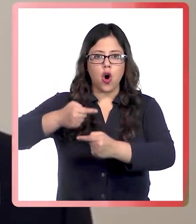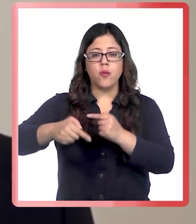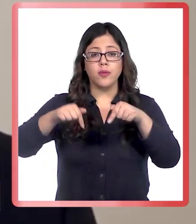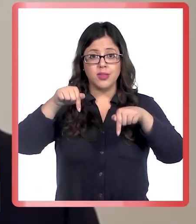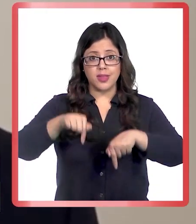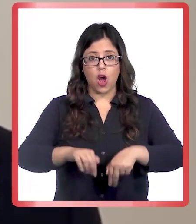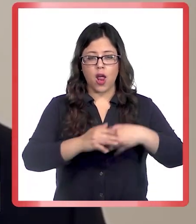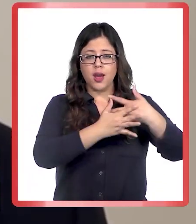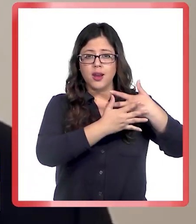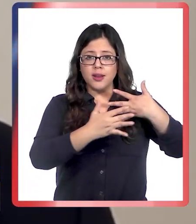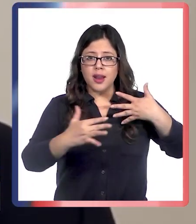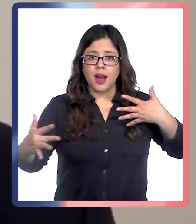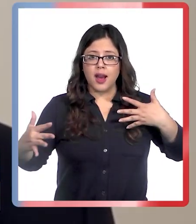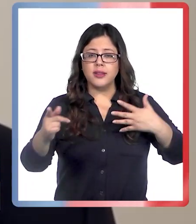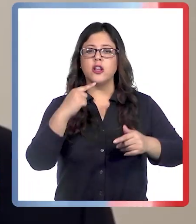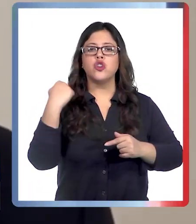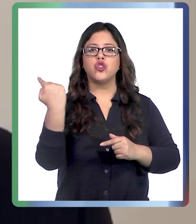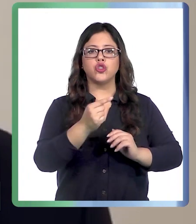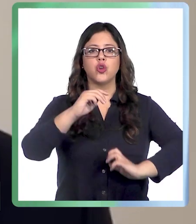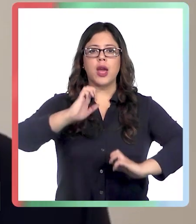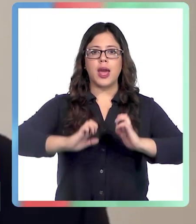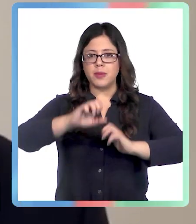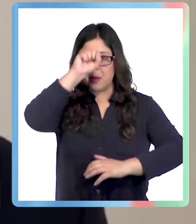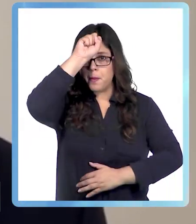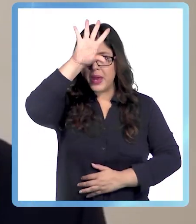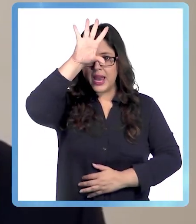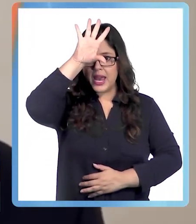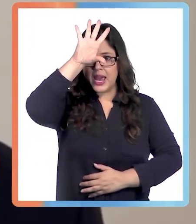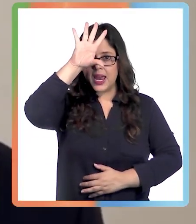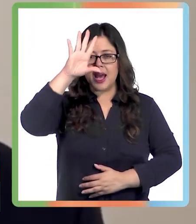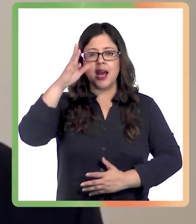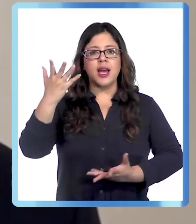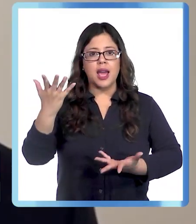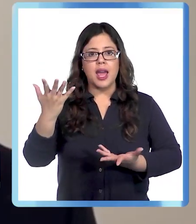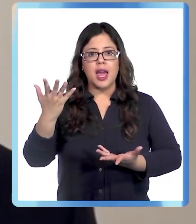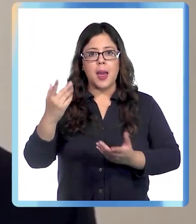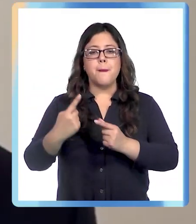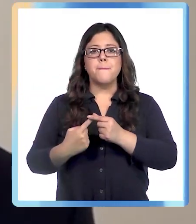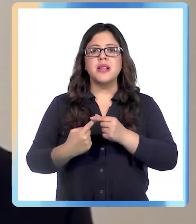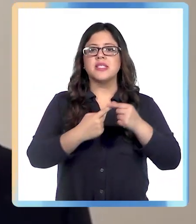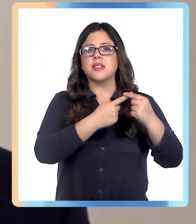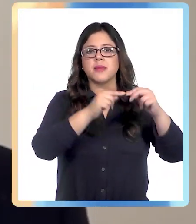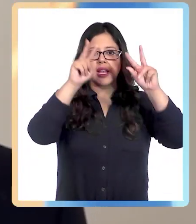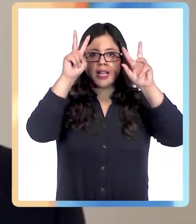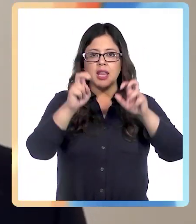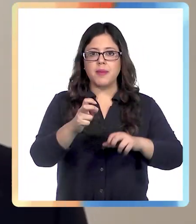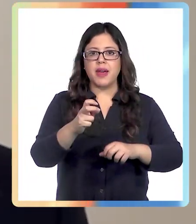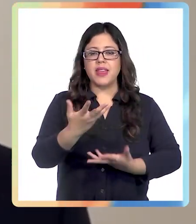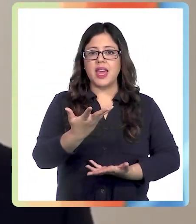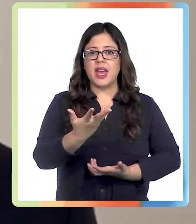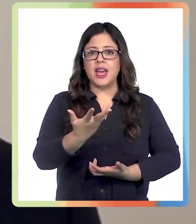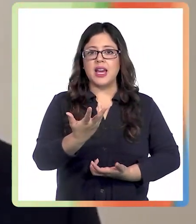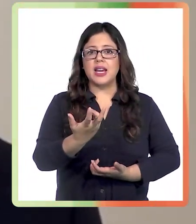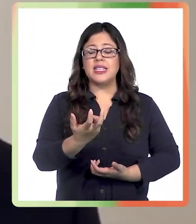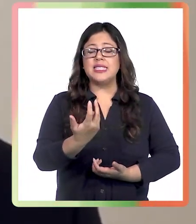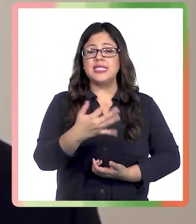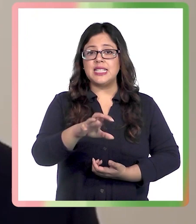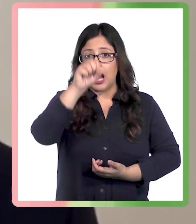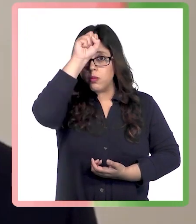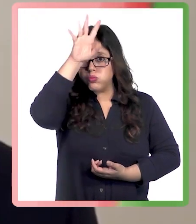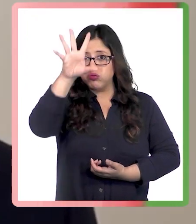partir de ahora, seremos una empresa minera líder en cobre y litio a nivel